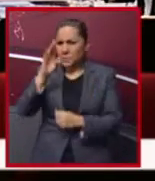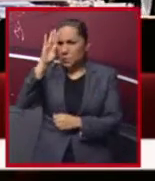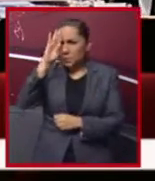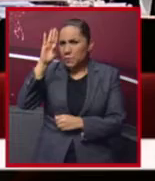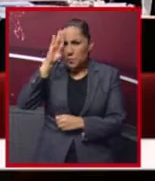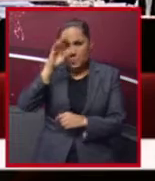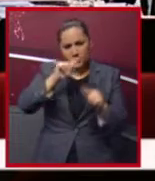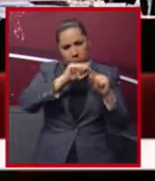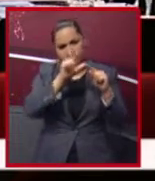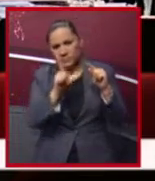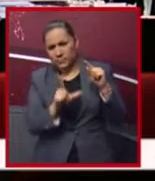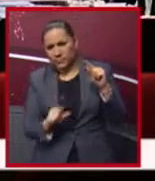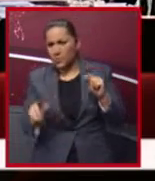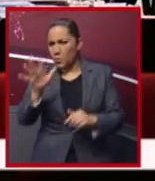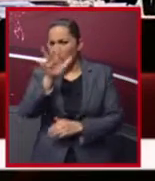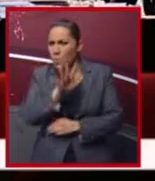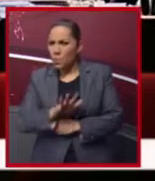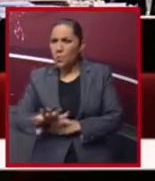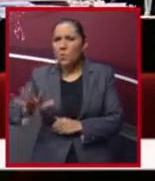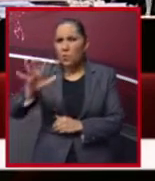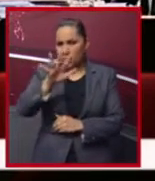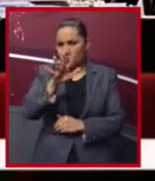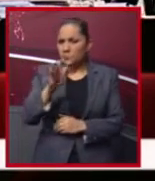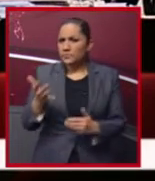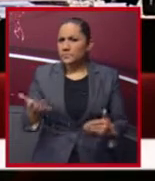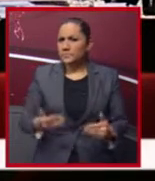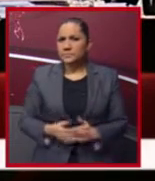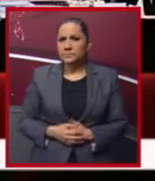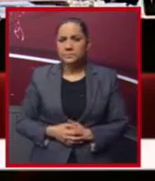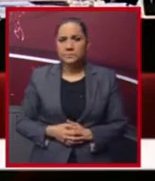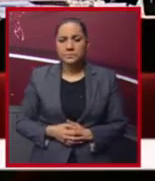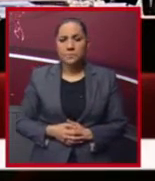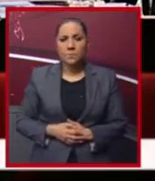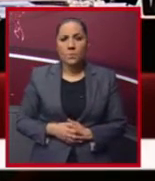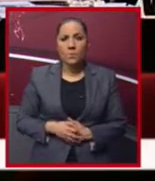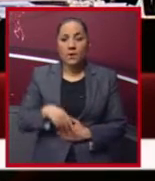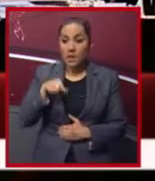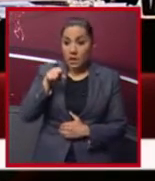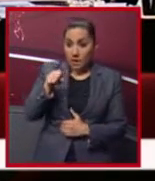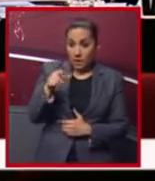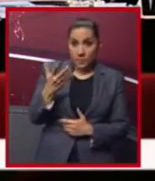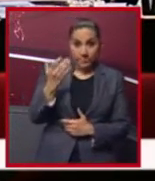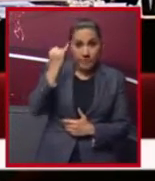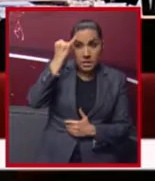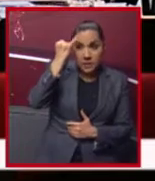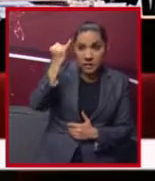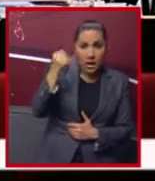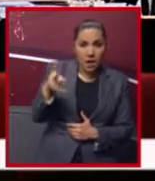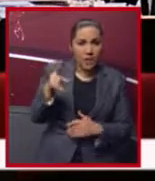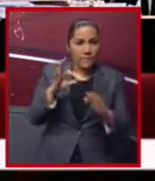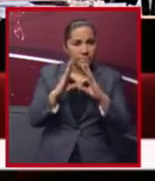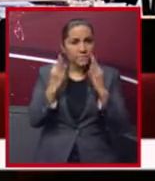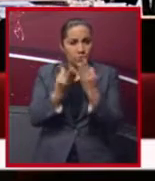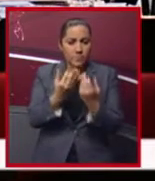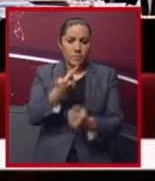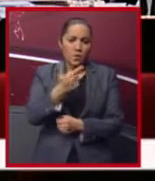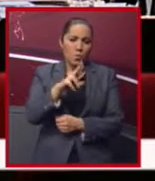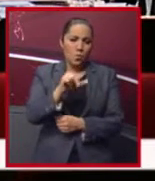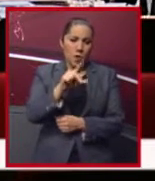seguridad en el territorio nacional. Pero plantear el